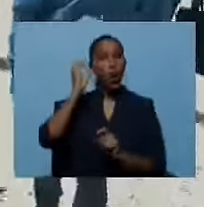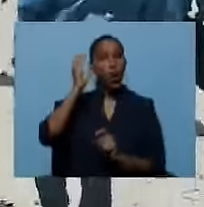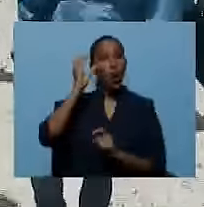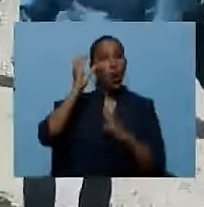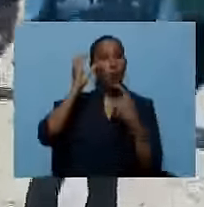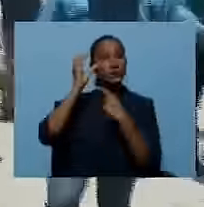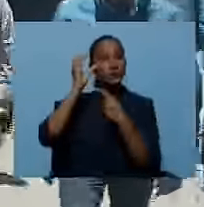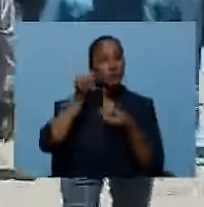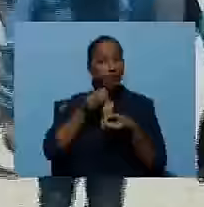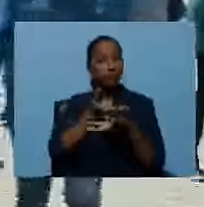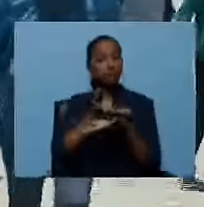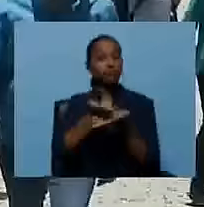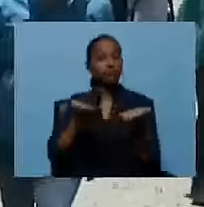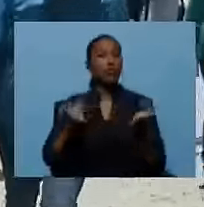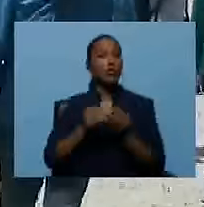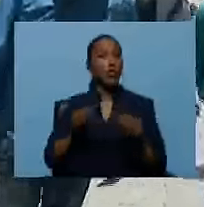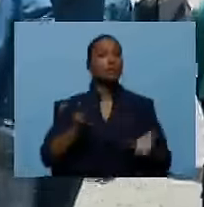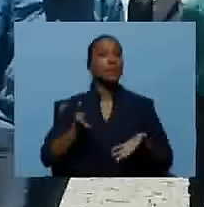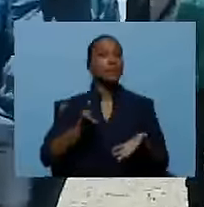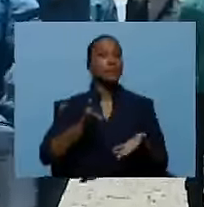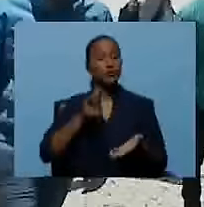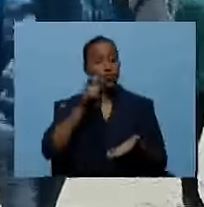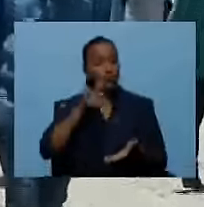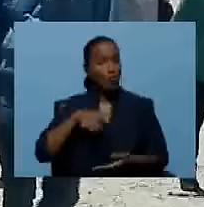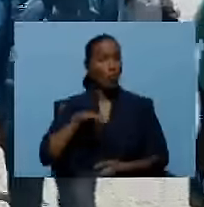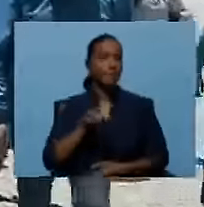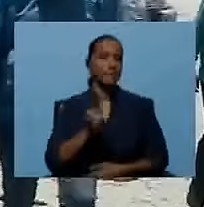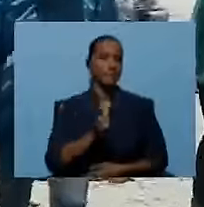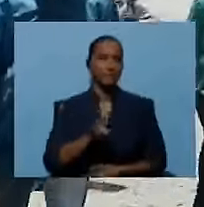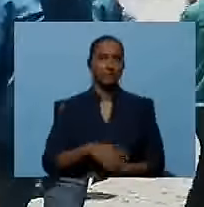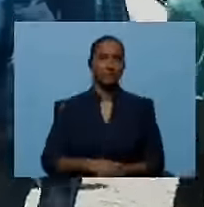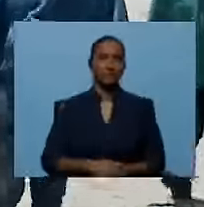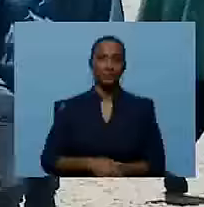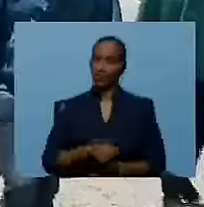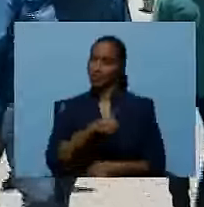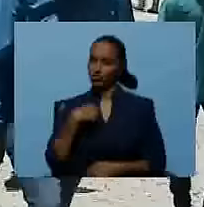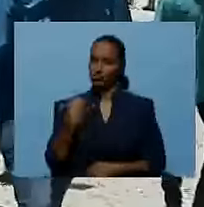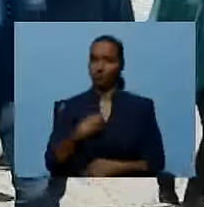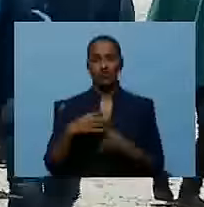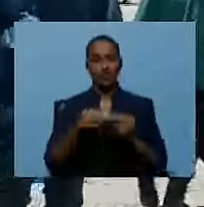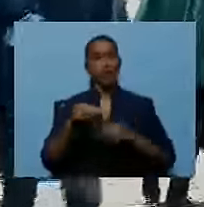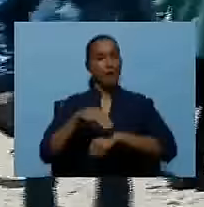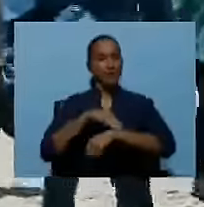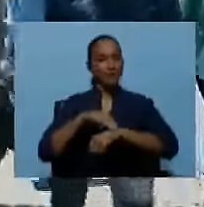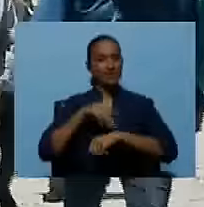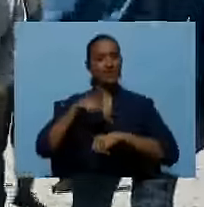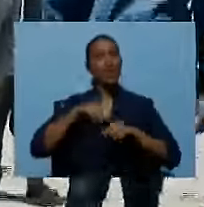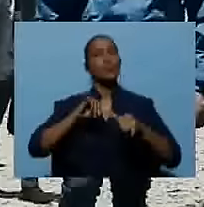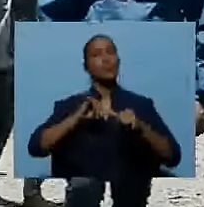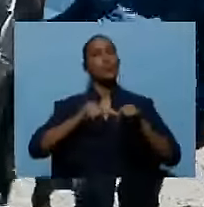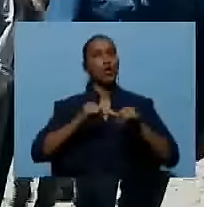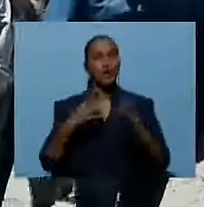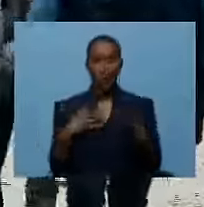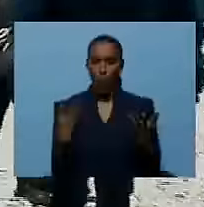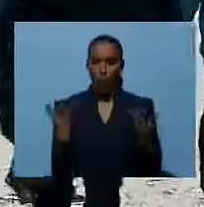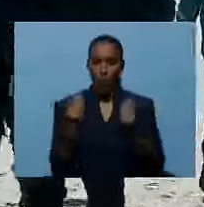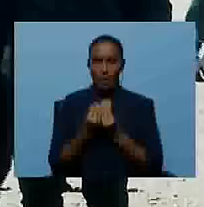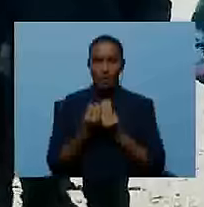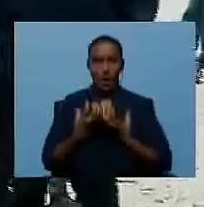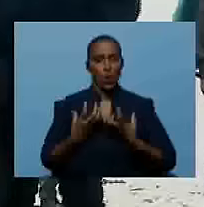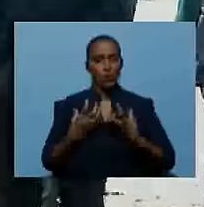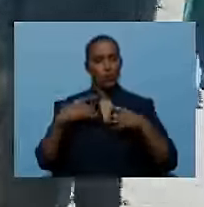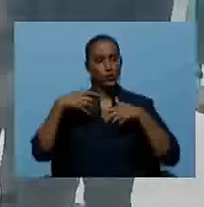venezolano. Iniciamos entonces esta inspección en compañía de los hermanos ministros y de la ingeniera Juana Fernández. Este